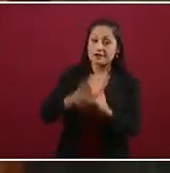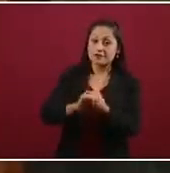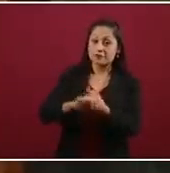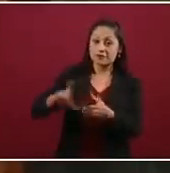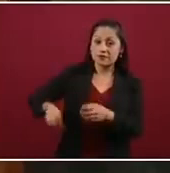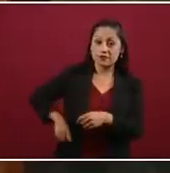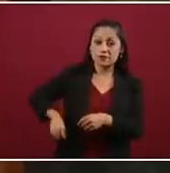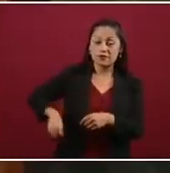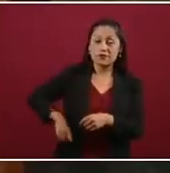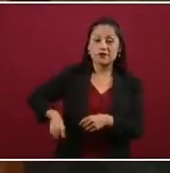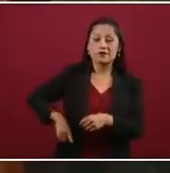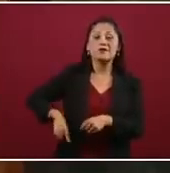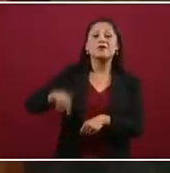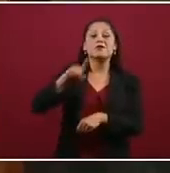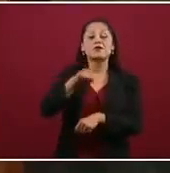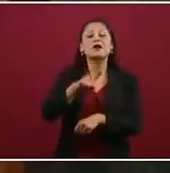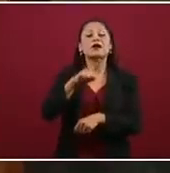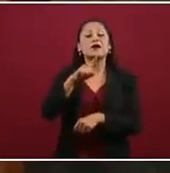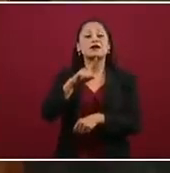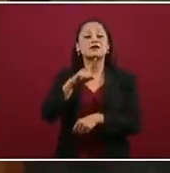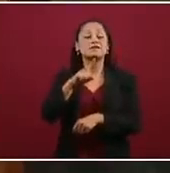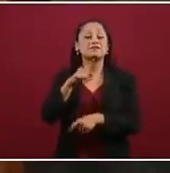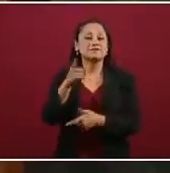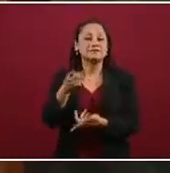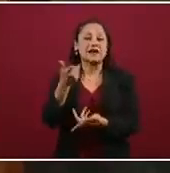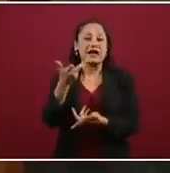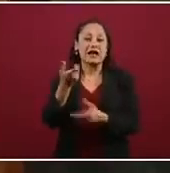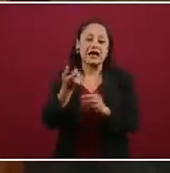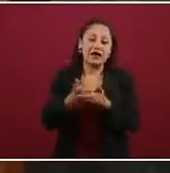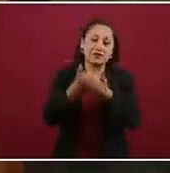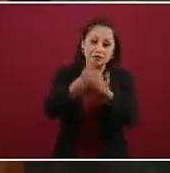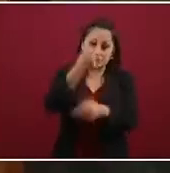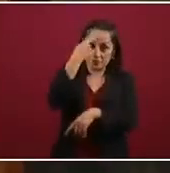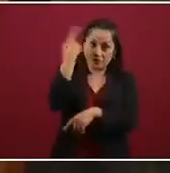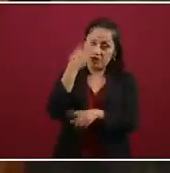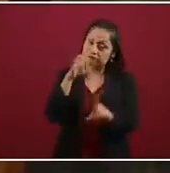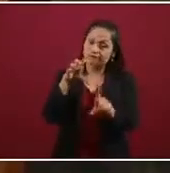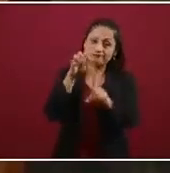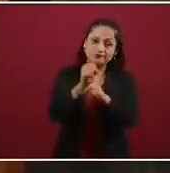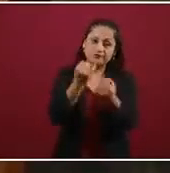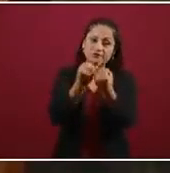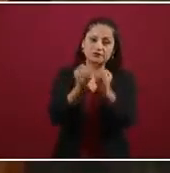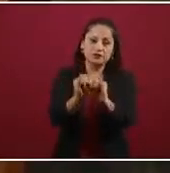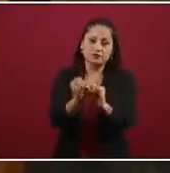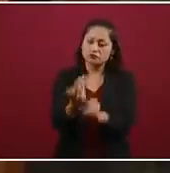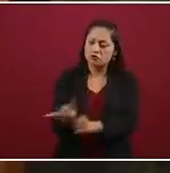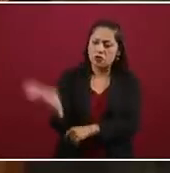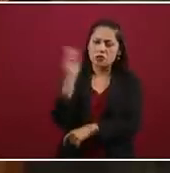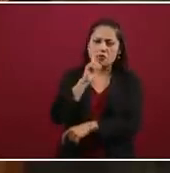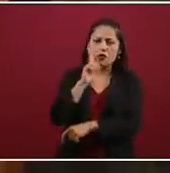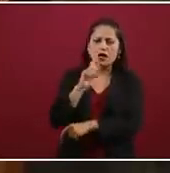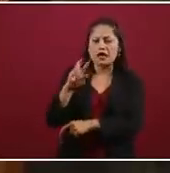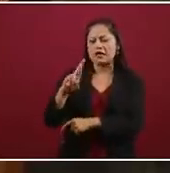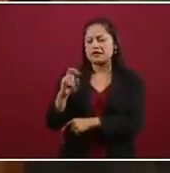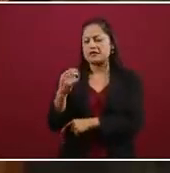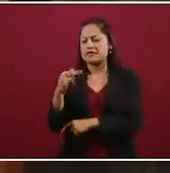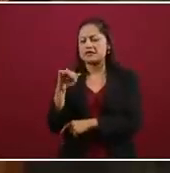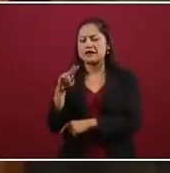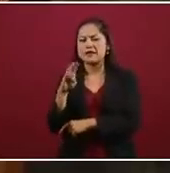resultaron fundamentales para construir la gesta de independencia. Nombres como María Regina